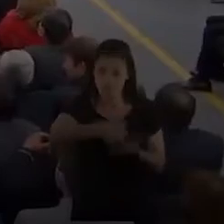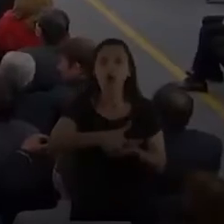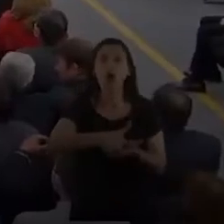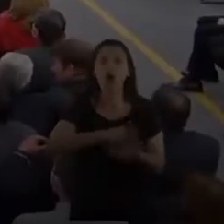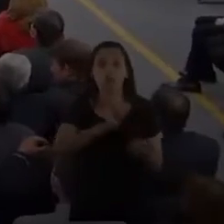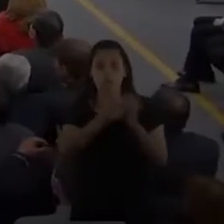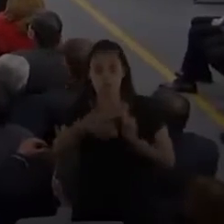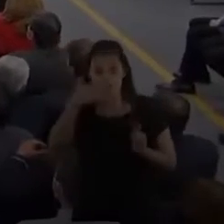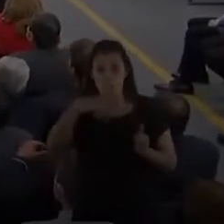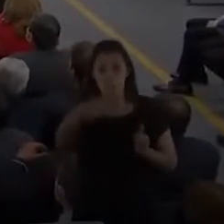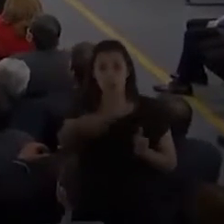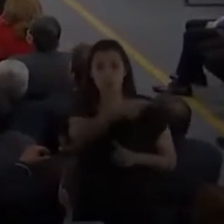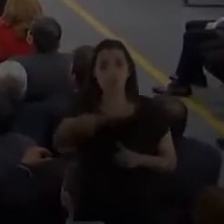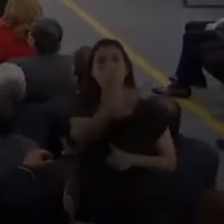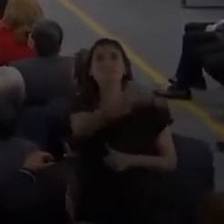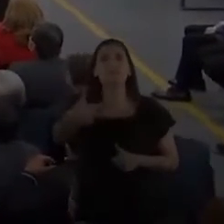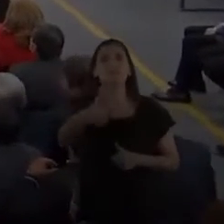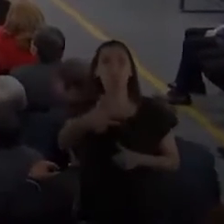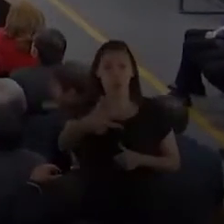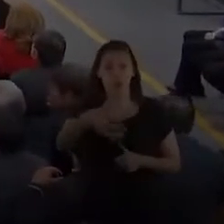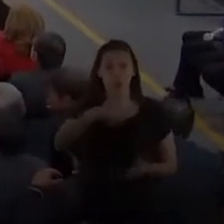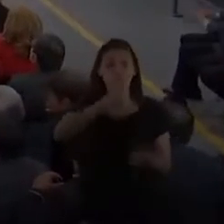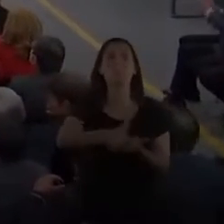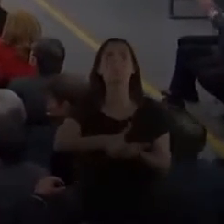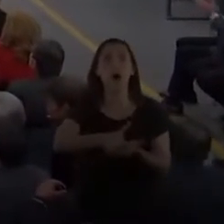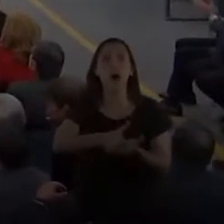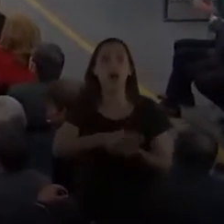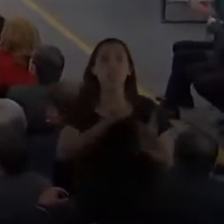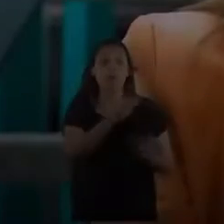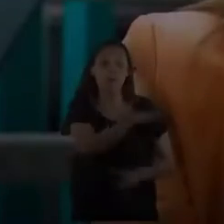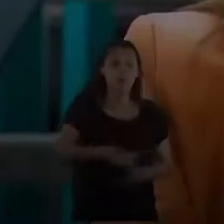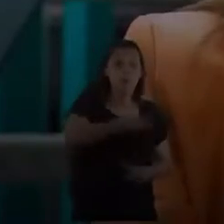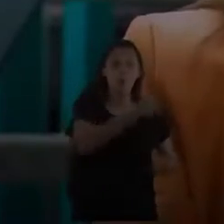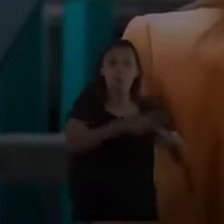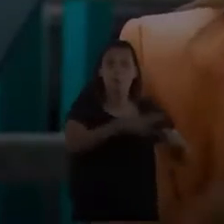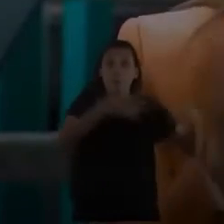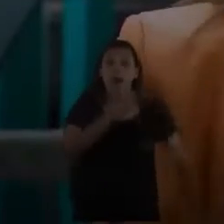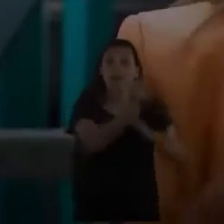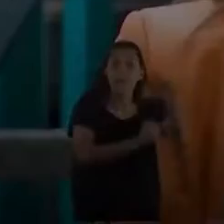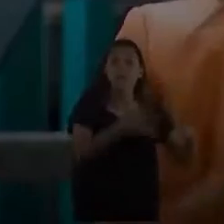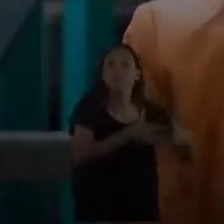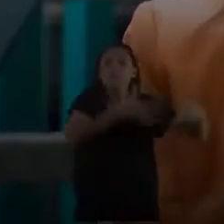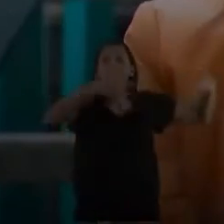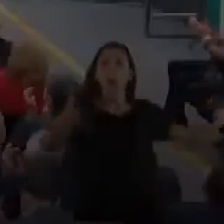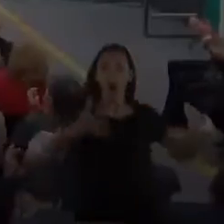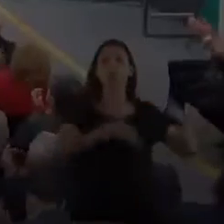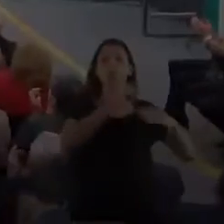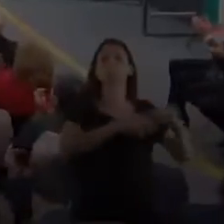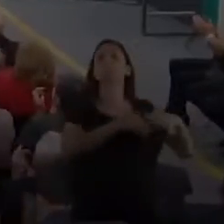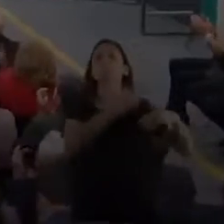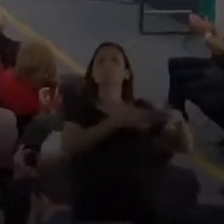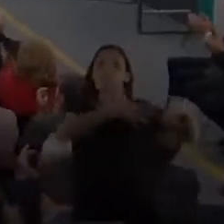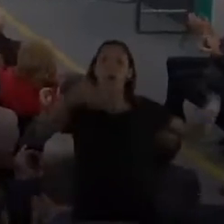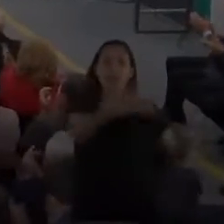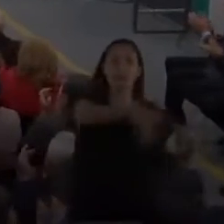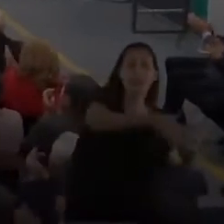transferir en las próximas 3 semanas para ampliar el parque industrial, para readecuar la infraestructura de sus